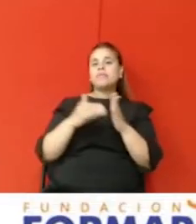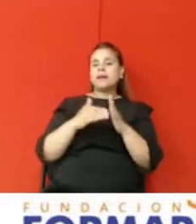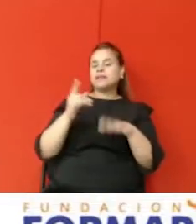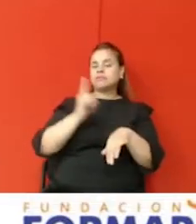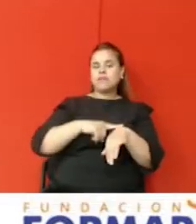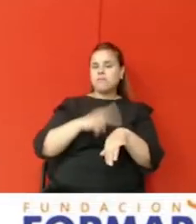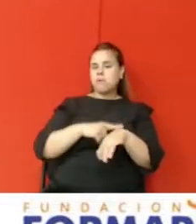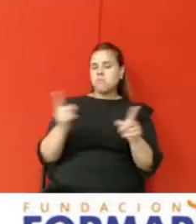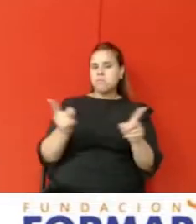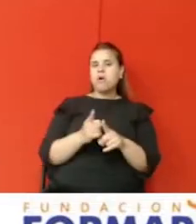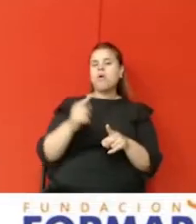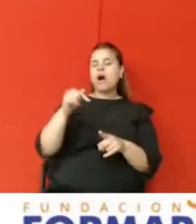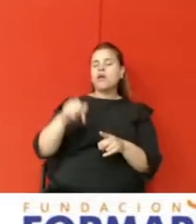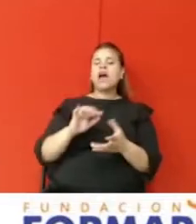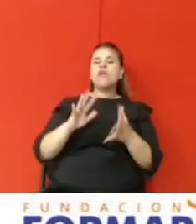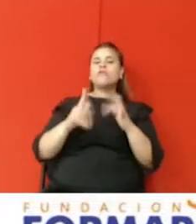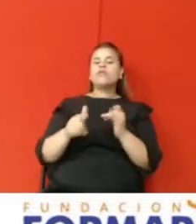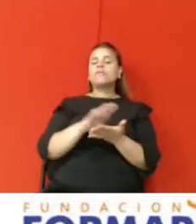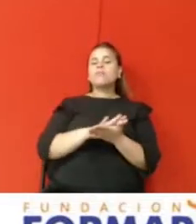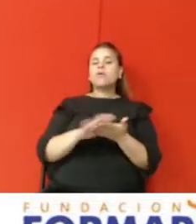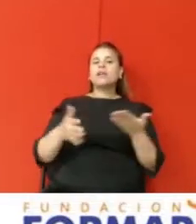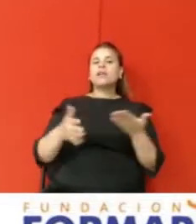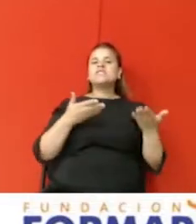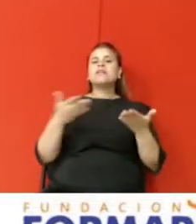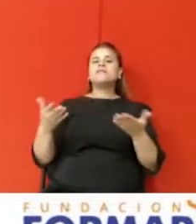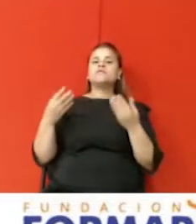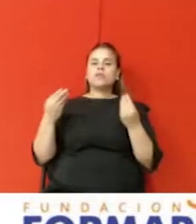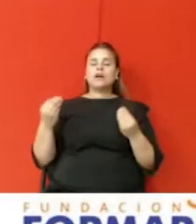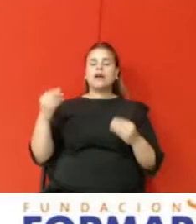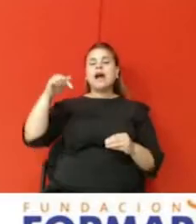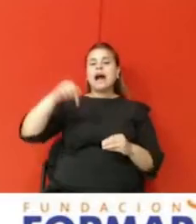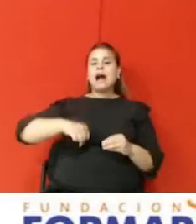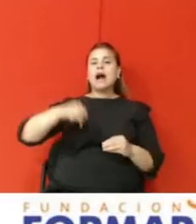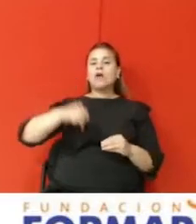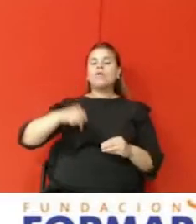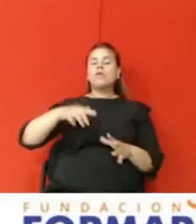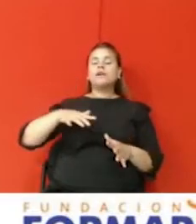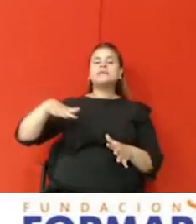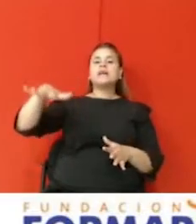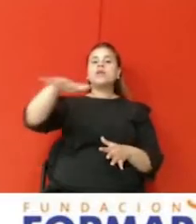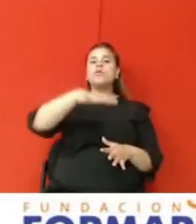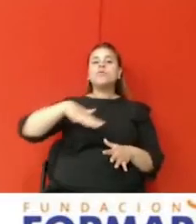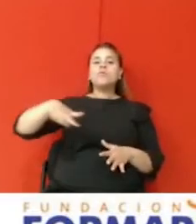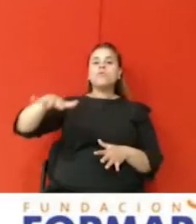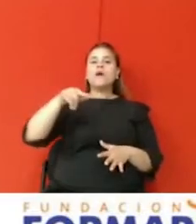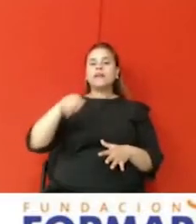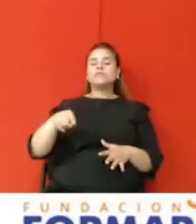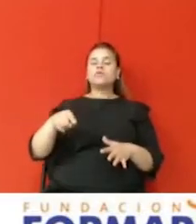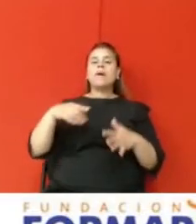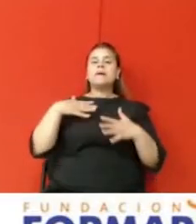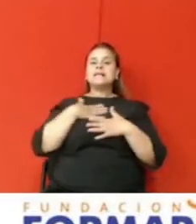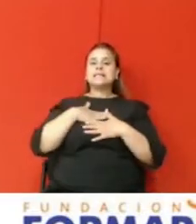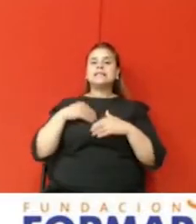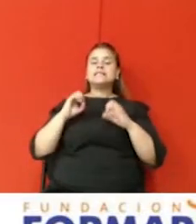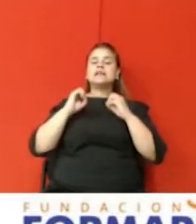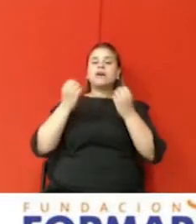tiempo, en esta nueva modalidad de atención, está la posibilidad de que esos pacientes continúen con su recuperación en